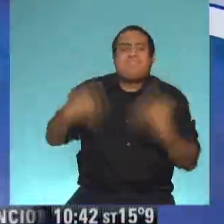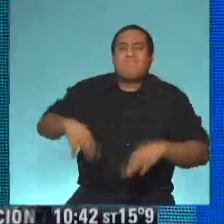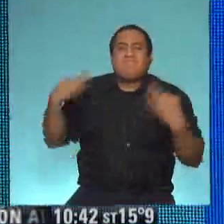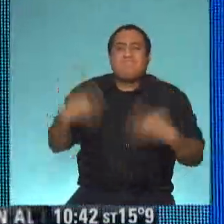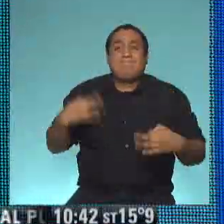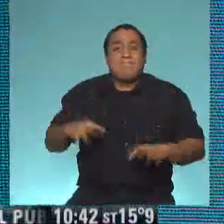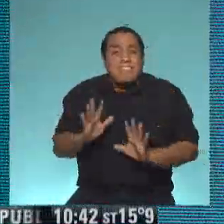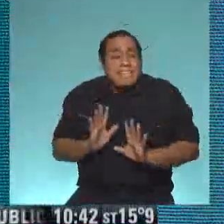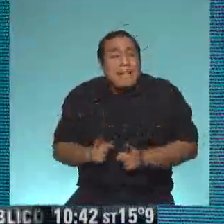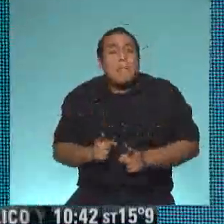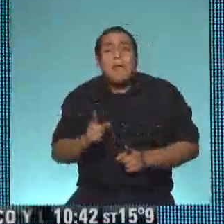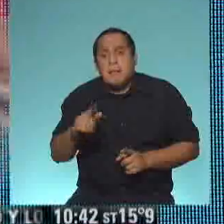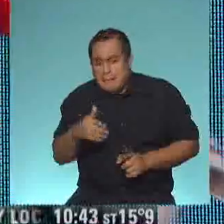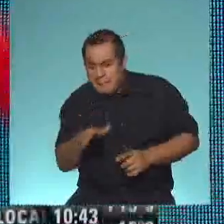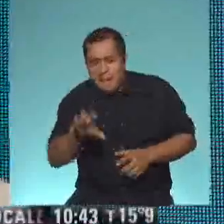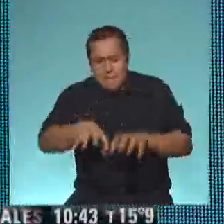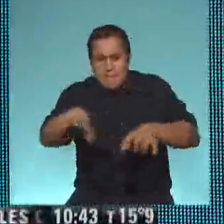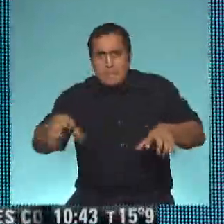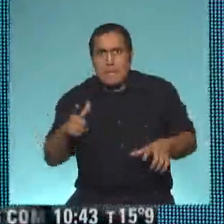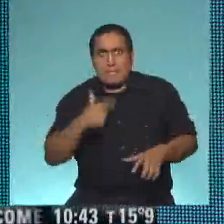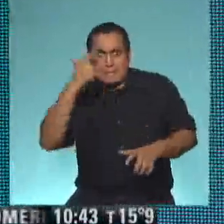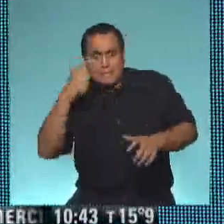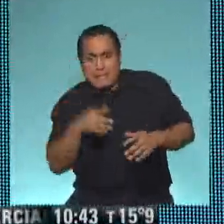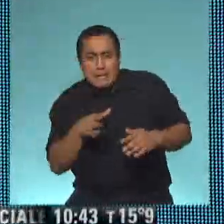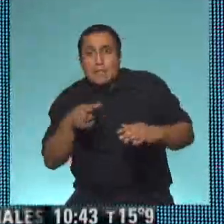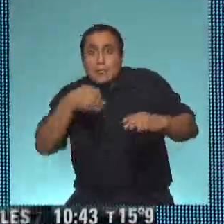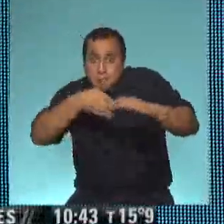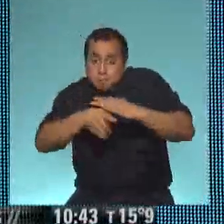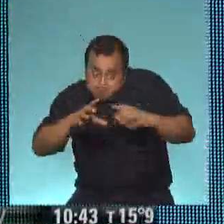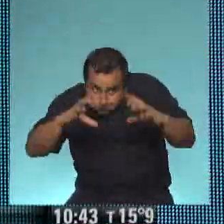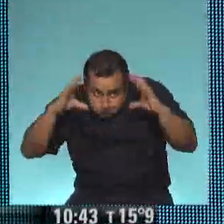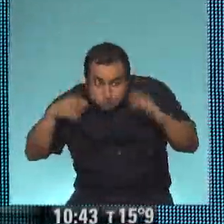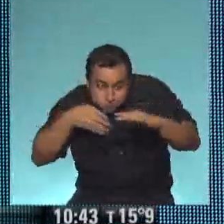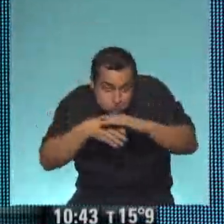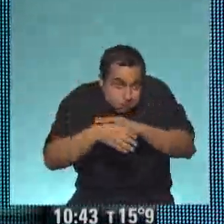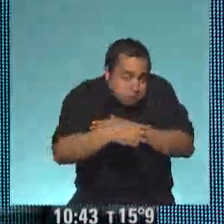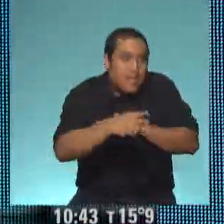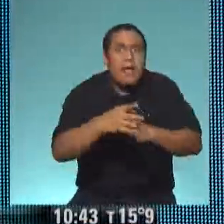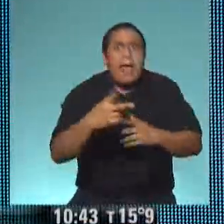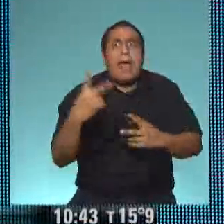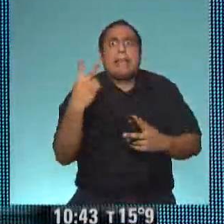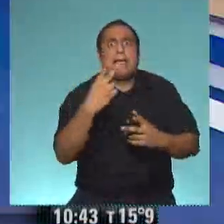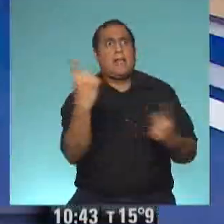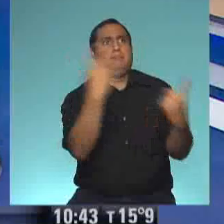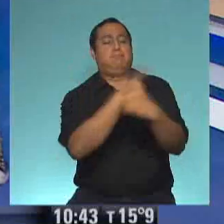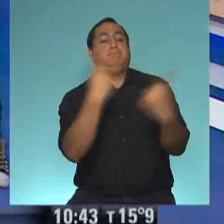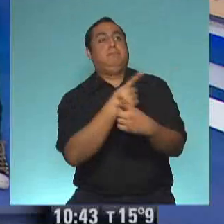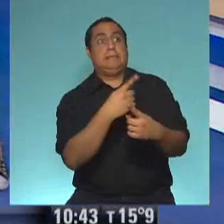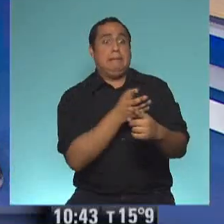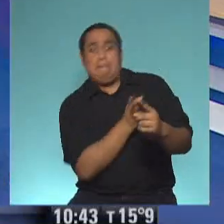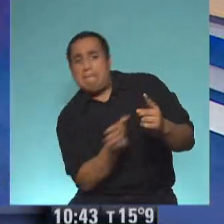por lava pasamos por túneles pasamos por las tijeras que te cortaban las rocas